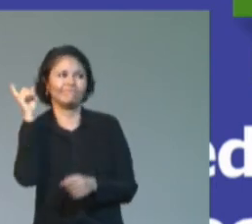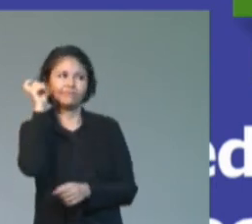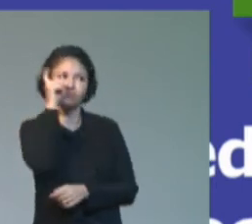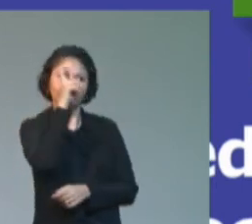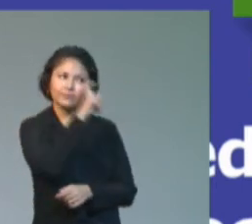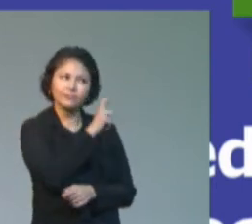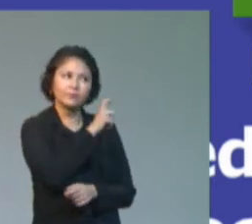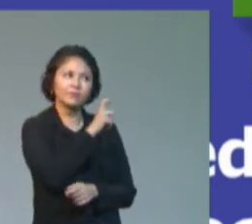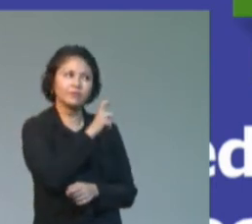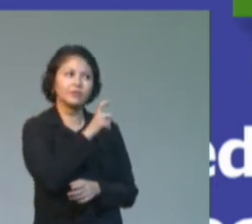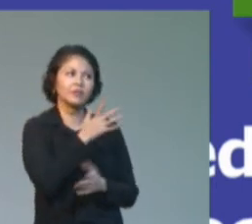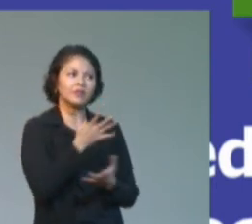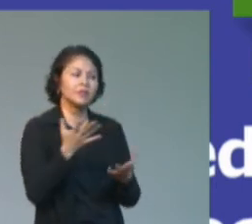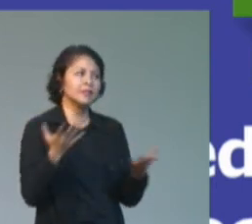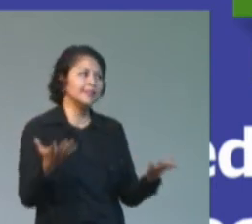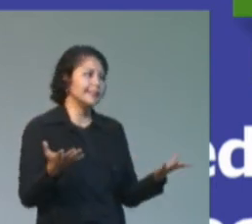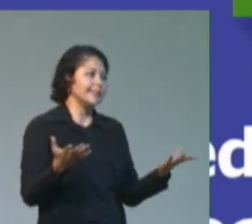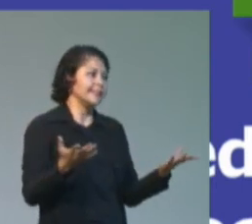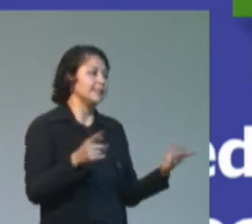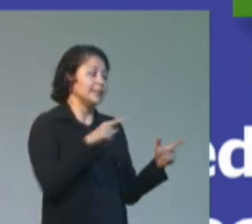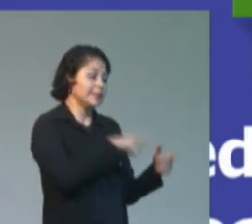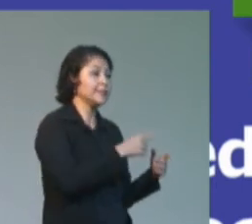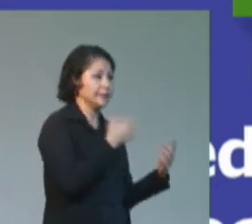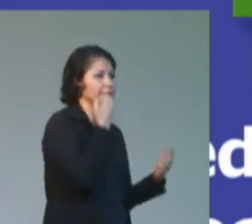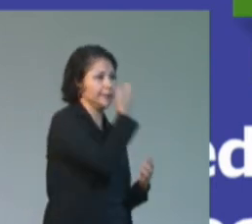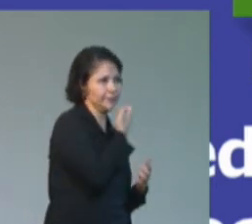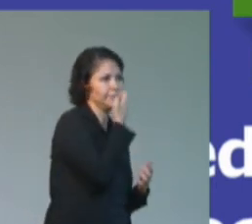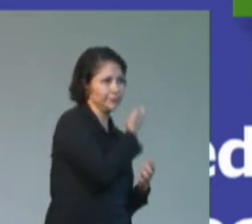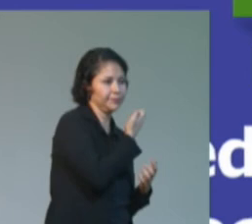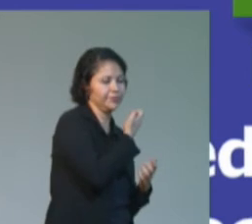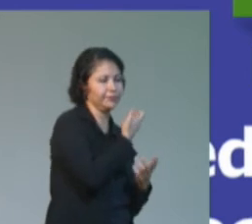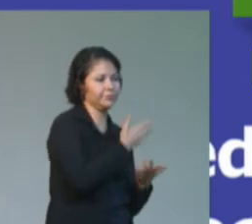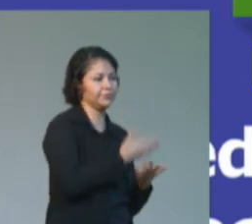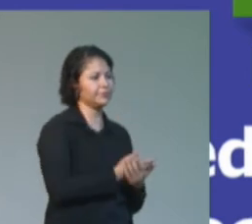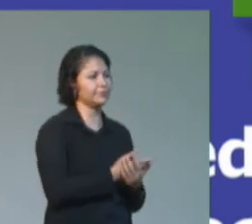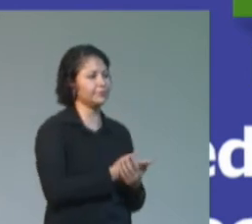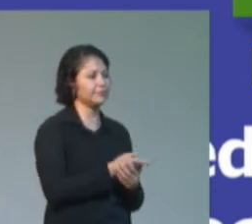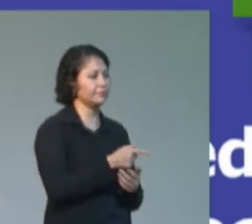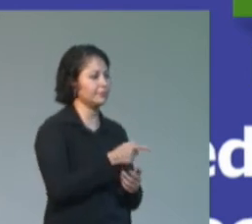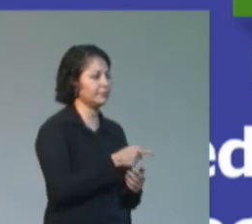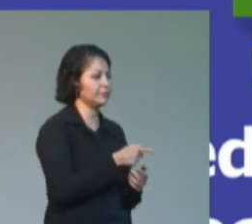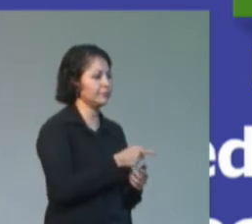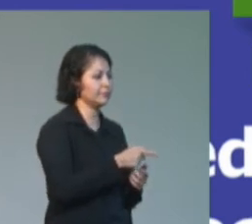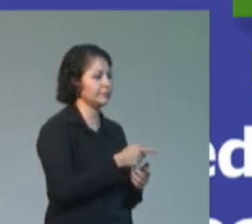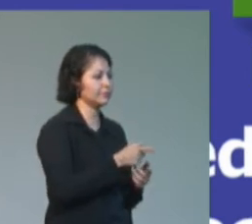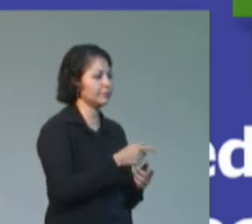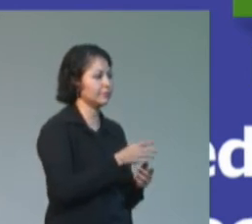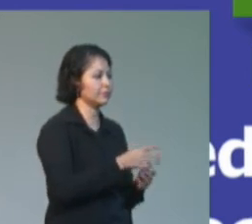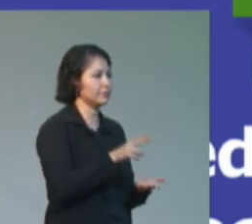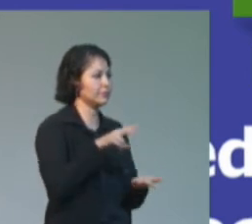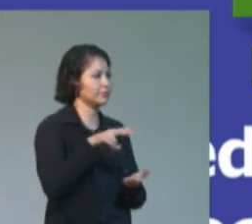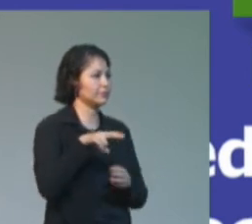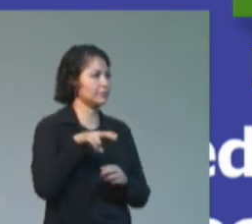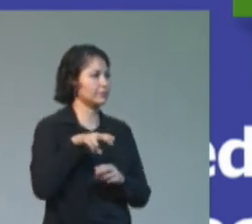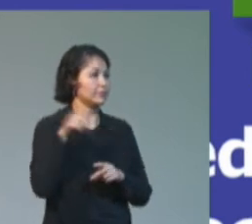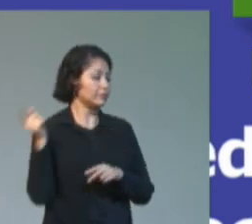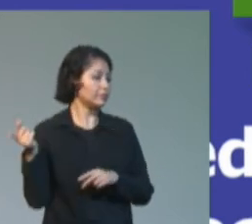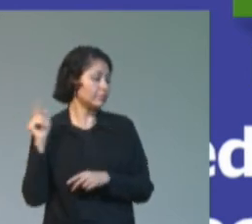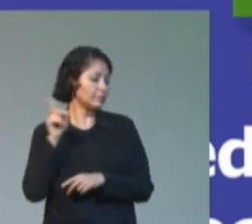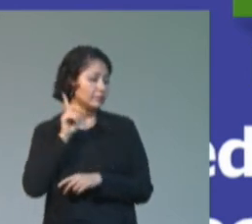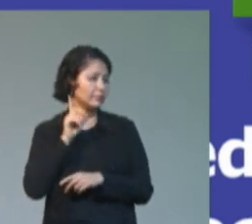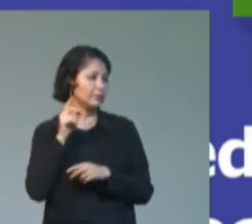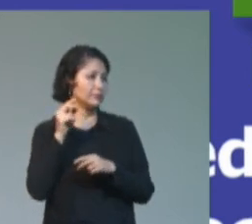puede servir para democratizar lo que es la formación y de entrada a una de las personas que estaban en el presídium pues hablaba de ello